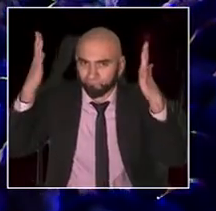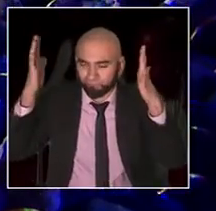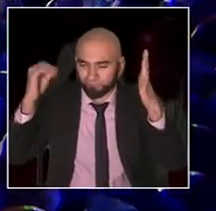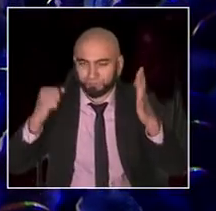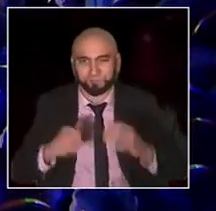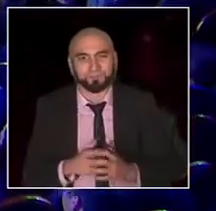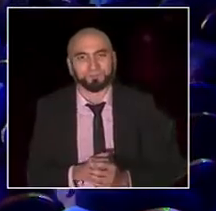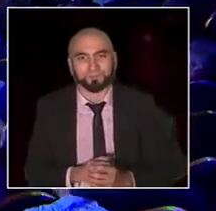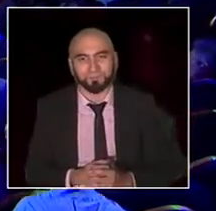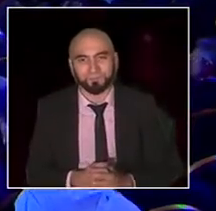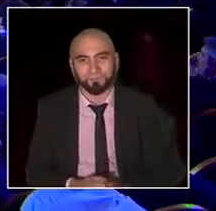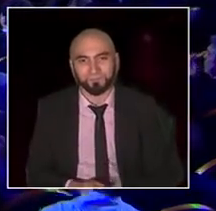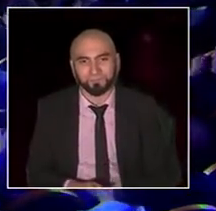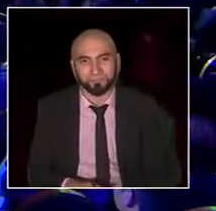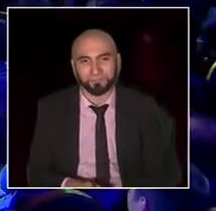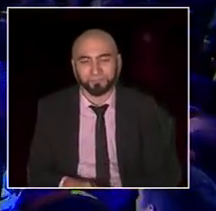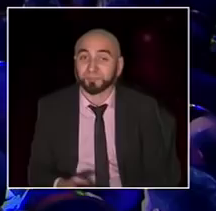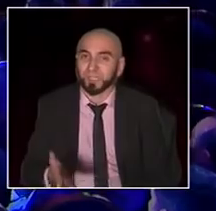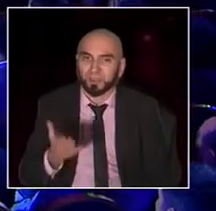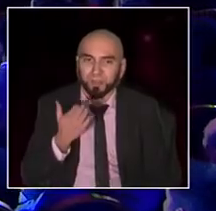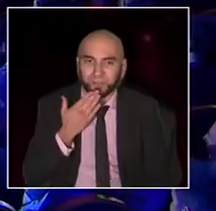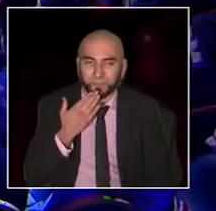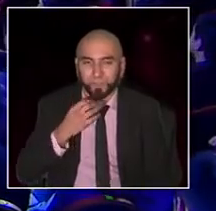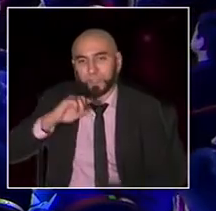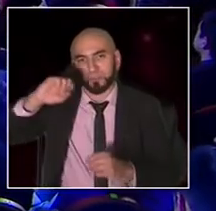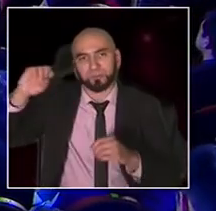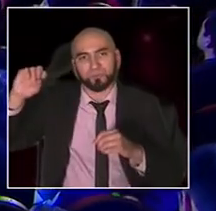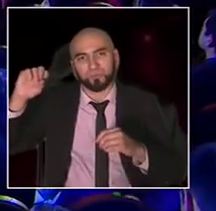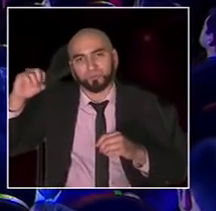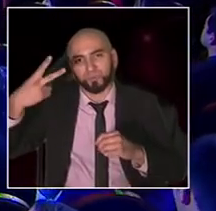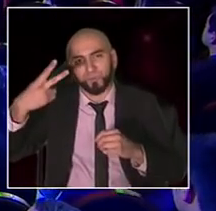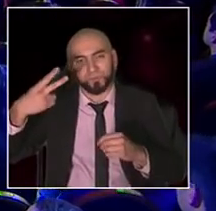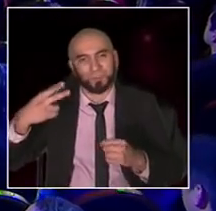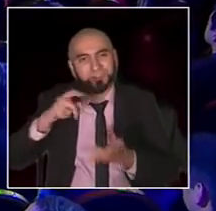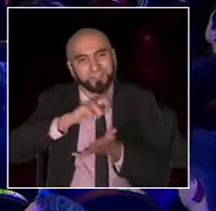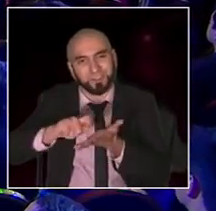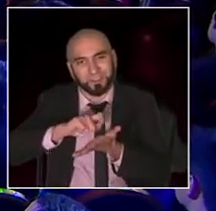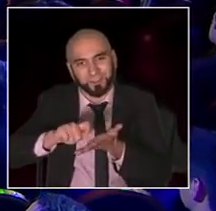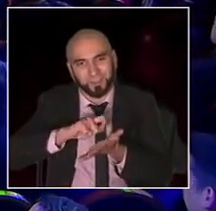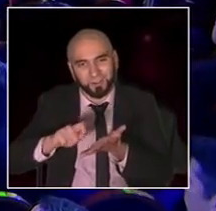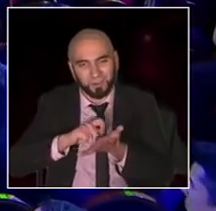y también la subsecretaria Carolina Torreal.